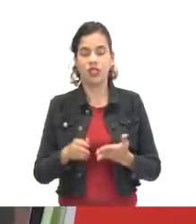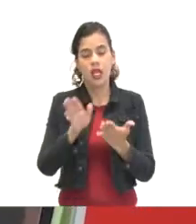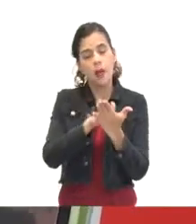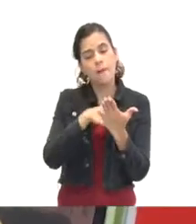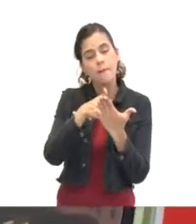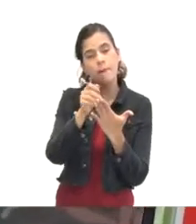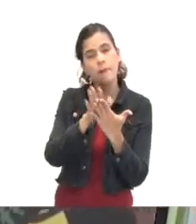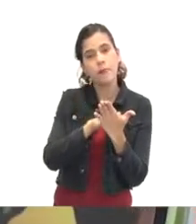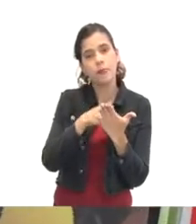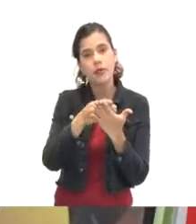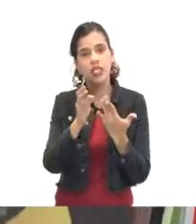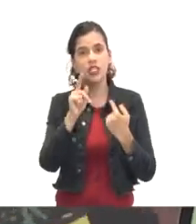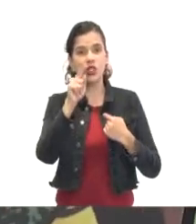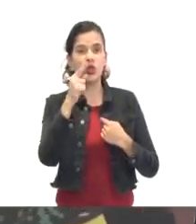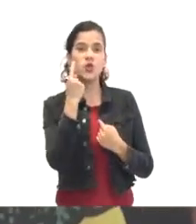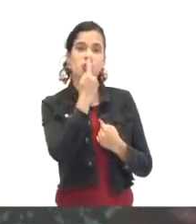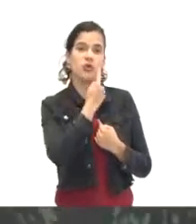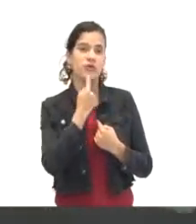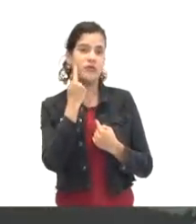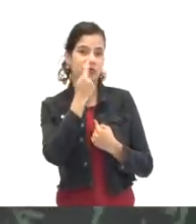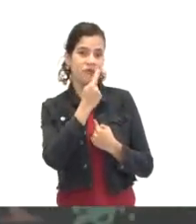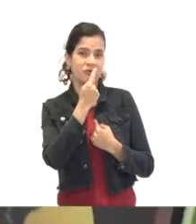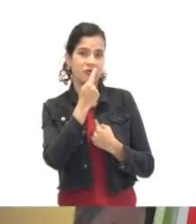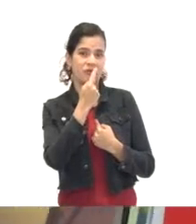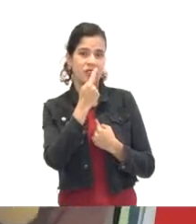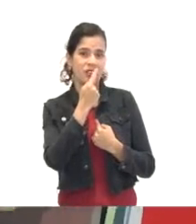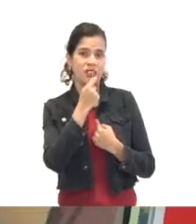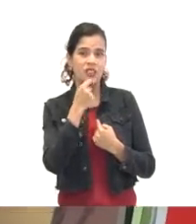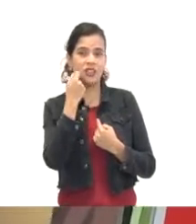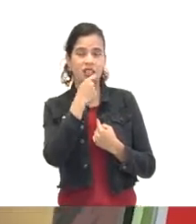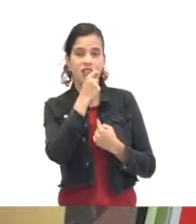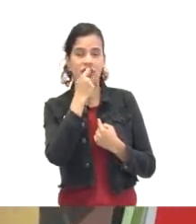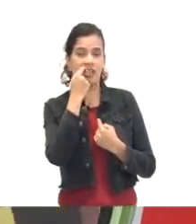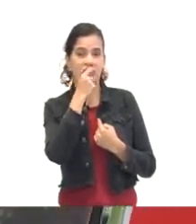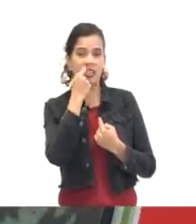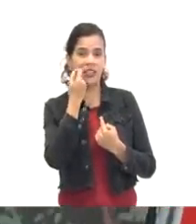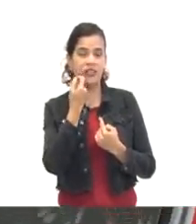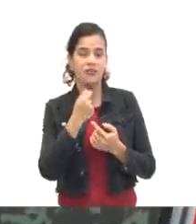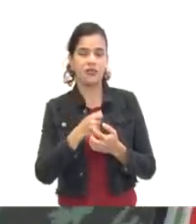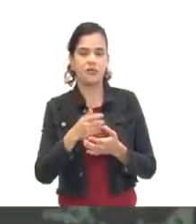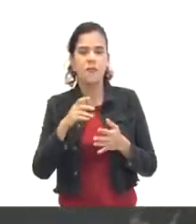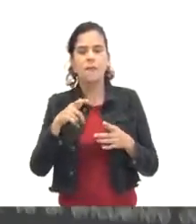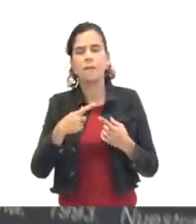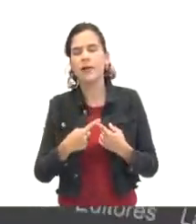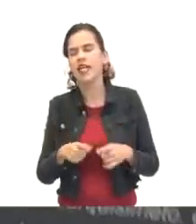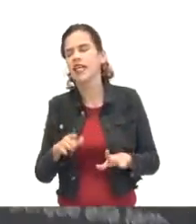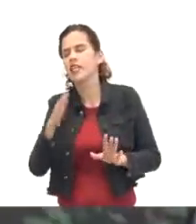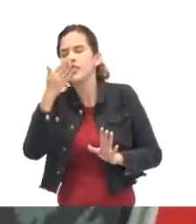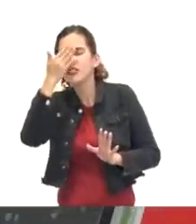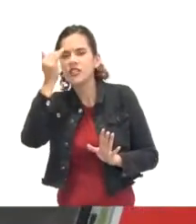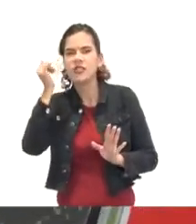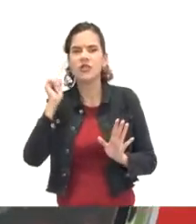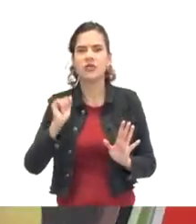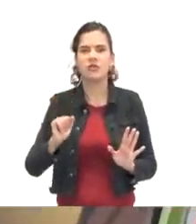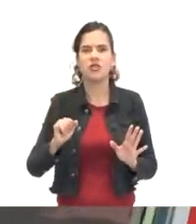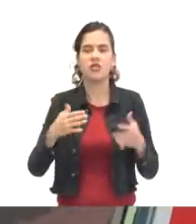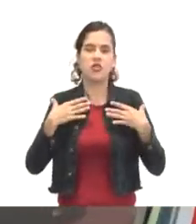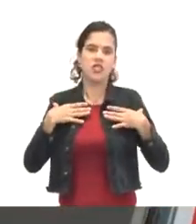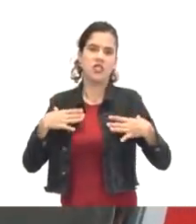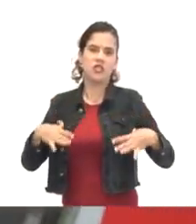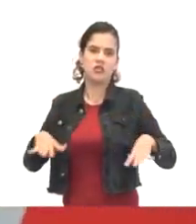Pintó su bocaza con lápiz carbón, pero se olvidó de su